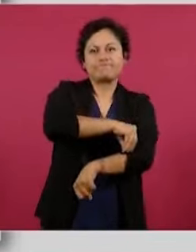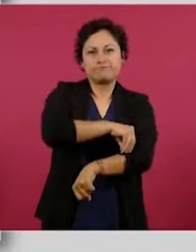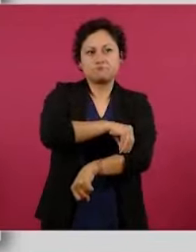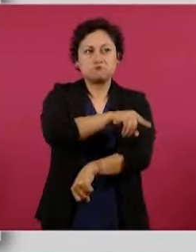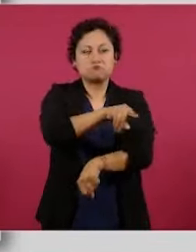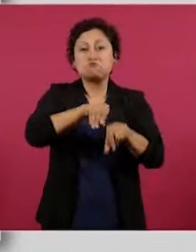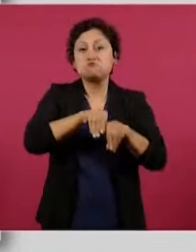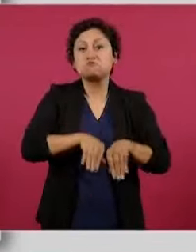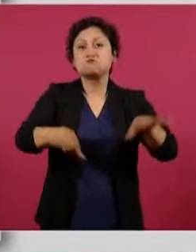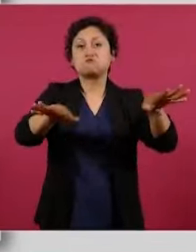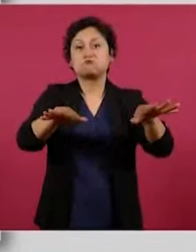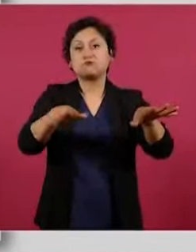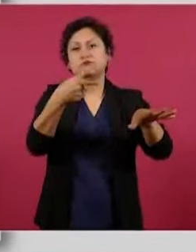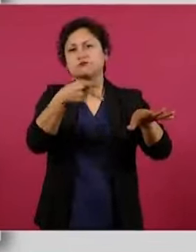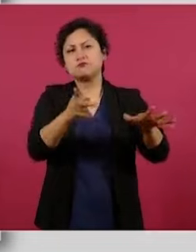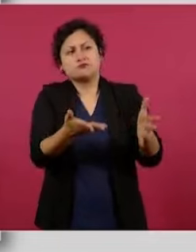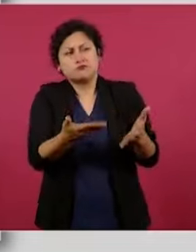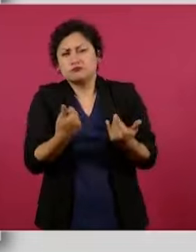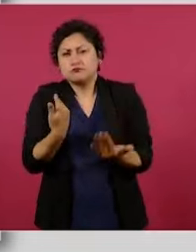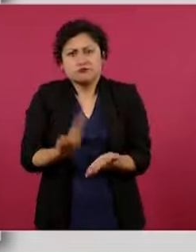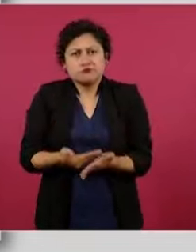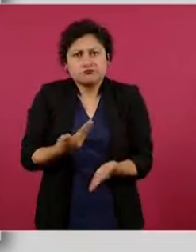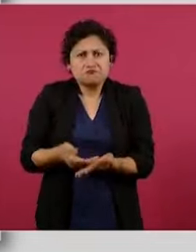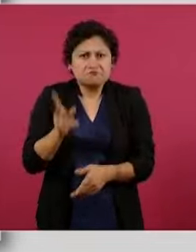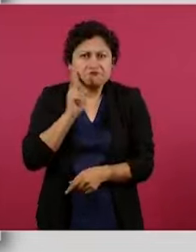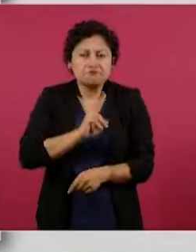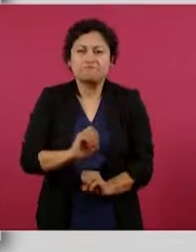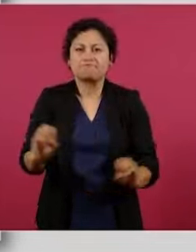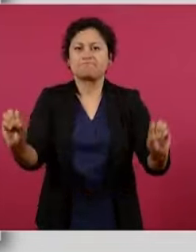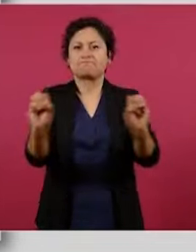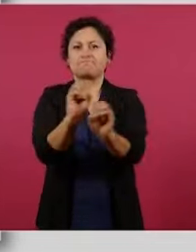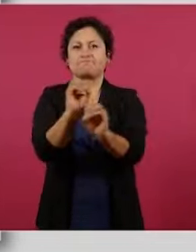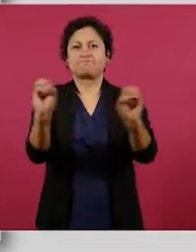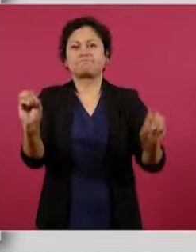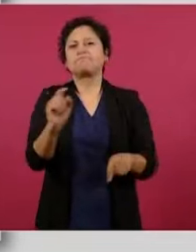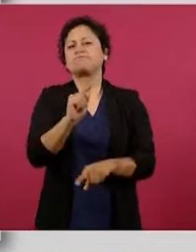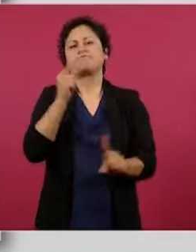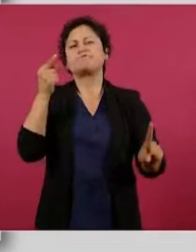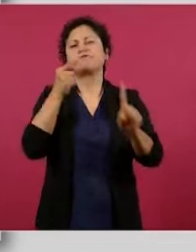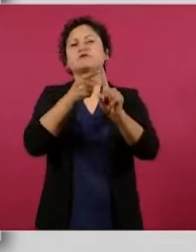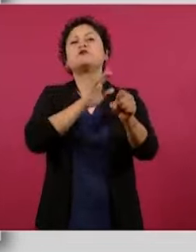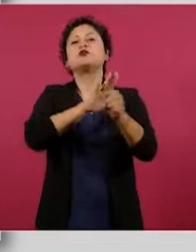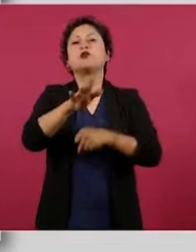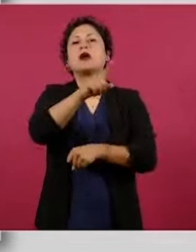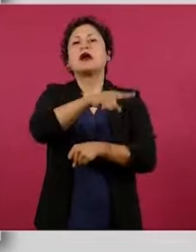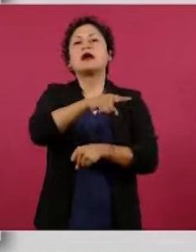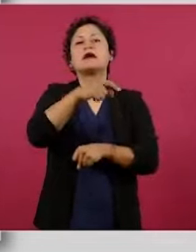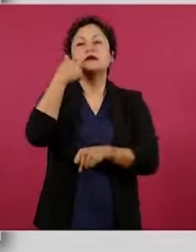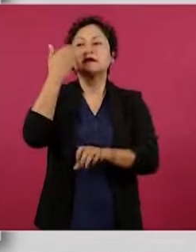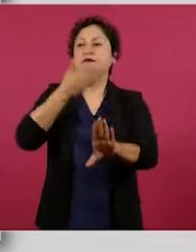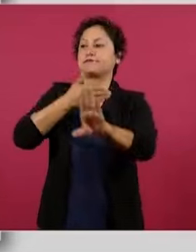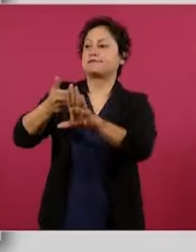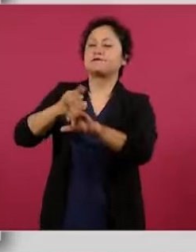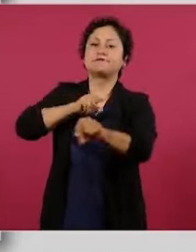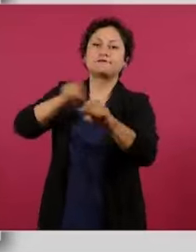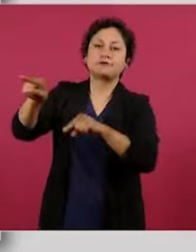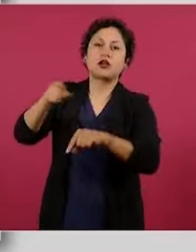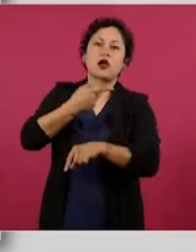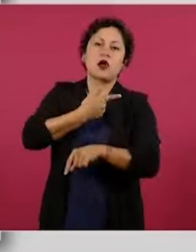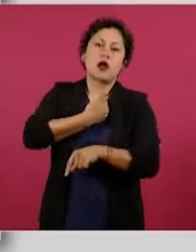mejor para las presentes y futuras generaciones tu apoyo es fundamental para combatir la desinformación y fortalecer nuestra